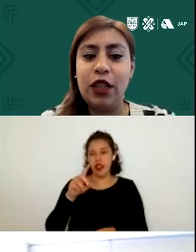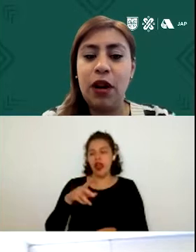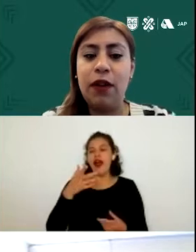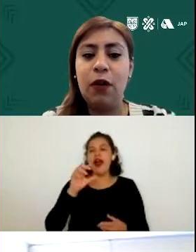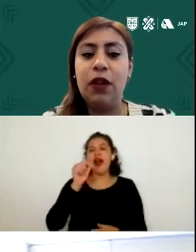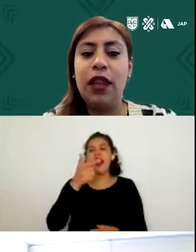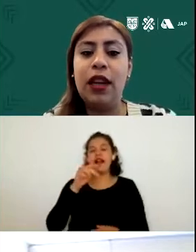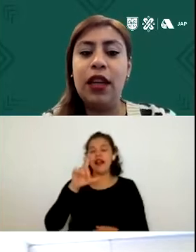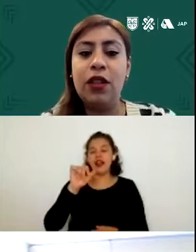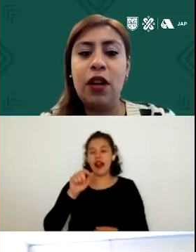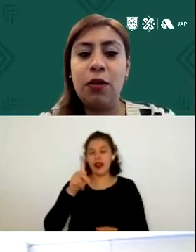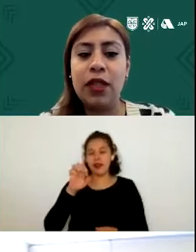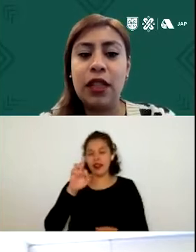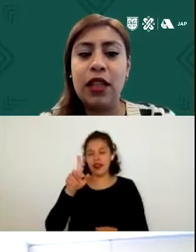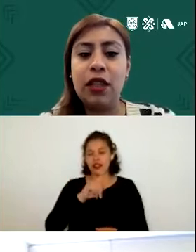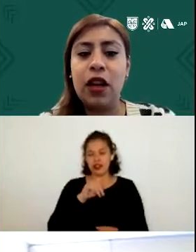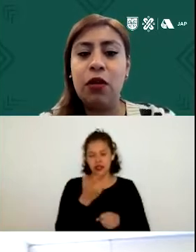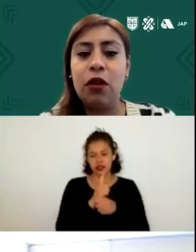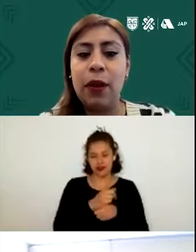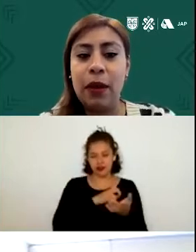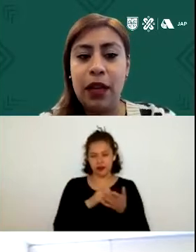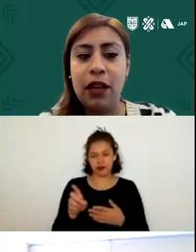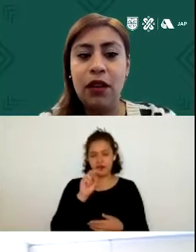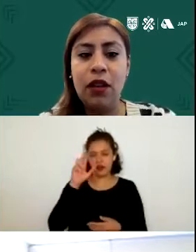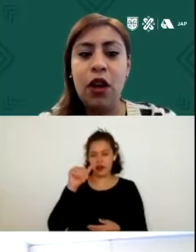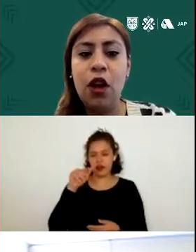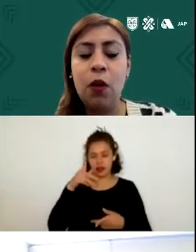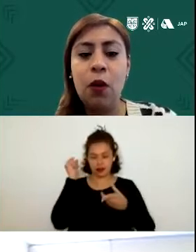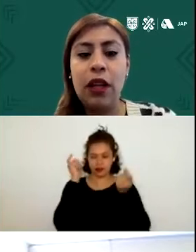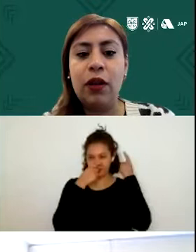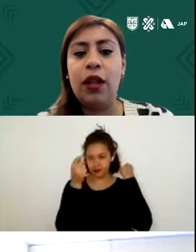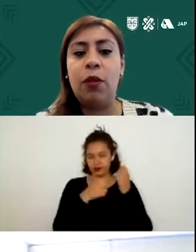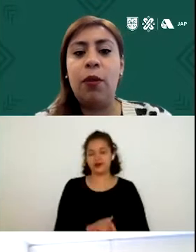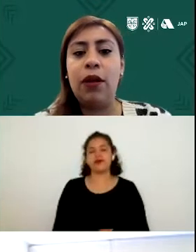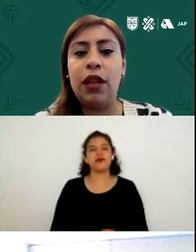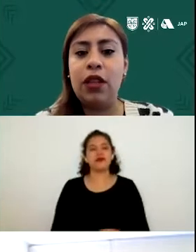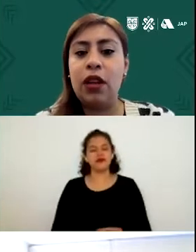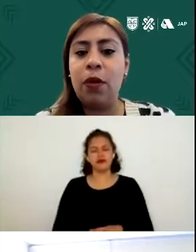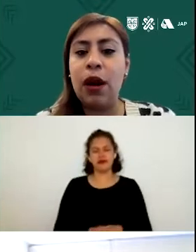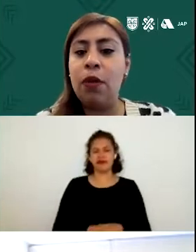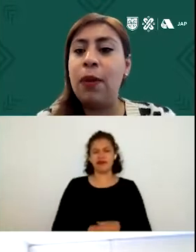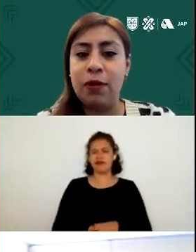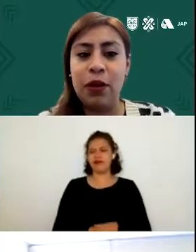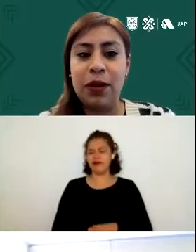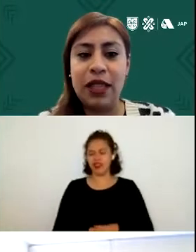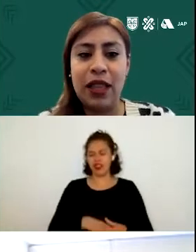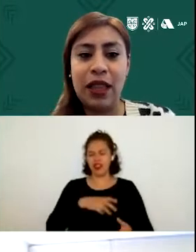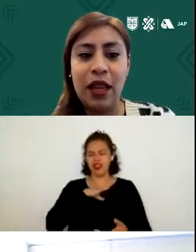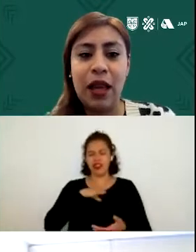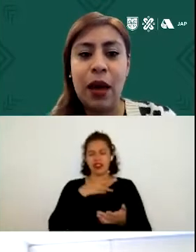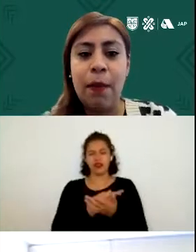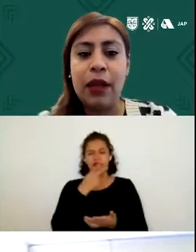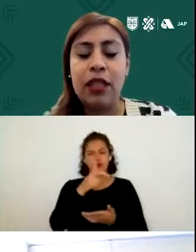en Derecho por la Facultad de Derecho de la Universidad Nacional Autónoma de México. Cuenta con el diplomado en Derecho Laboral por la misma